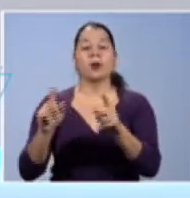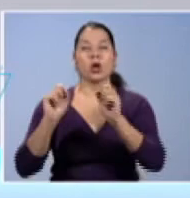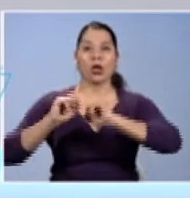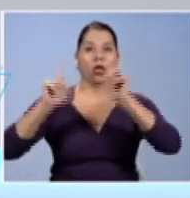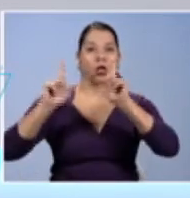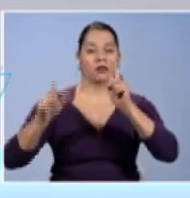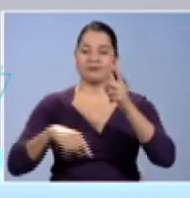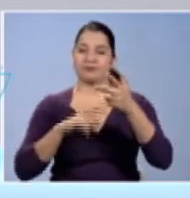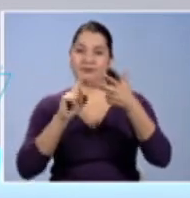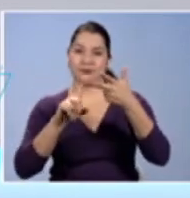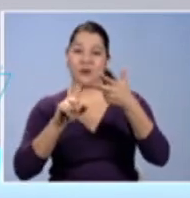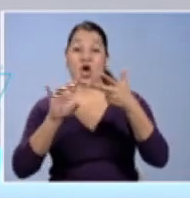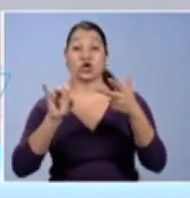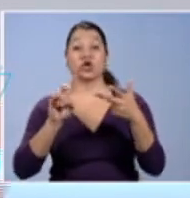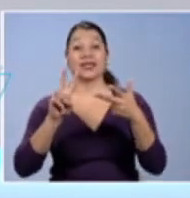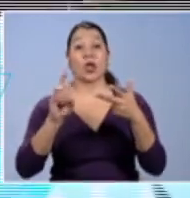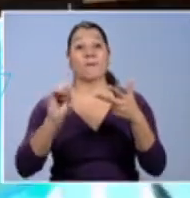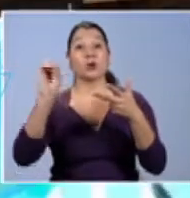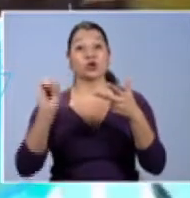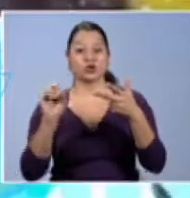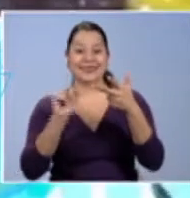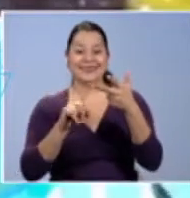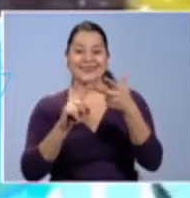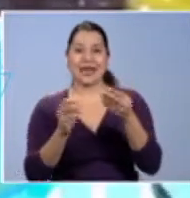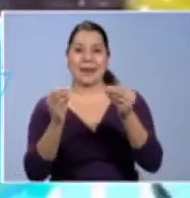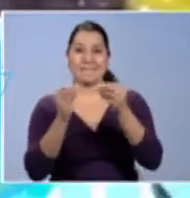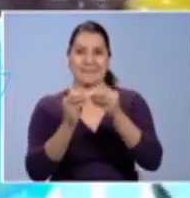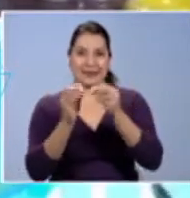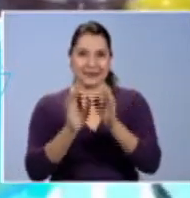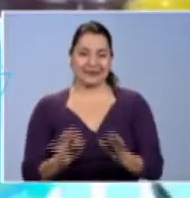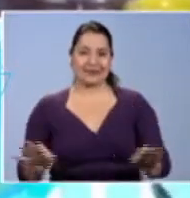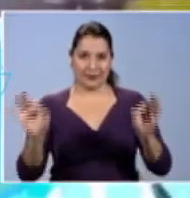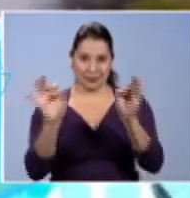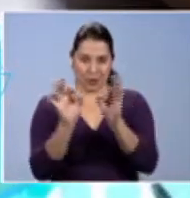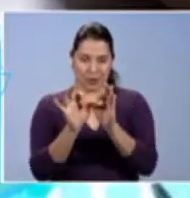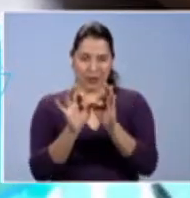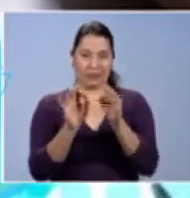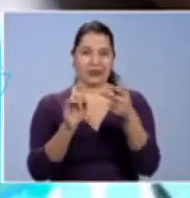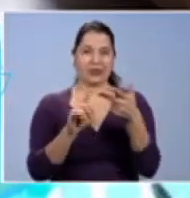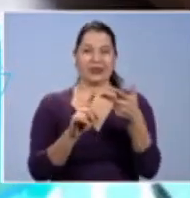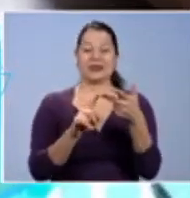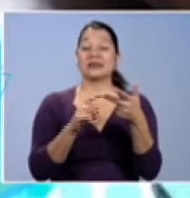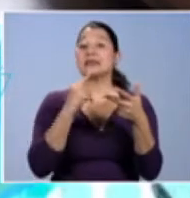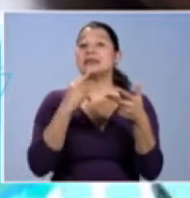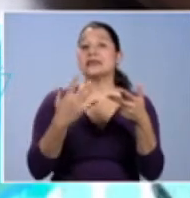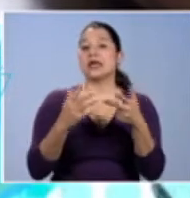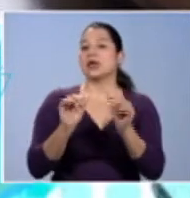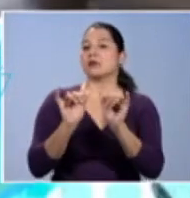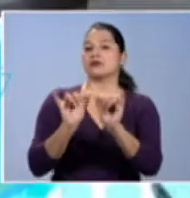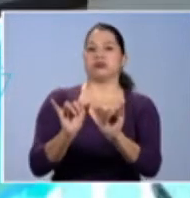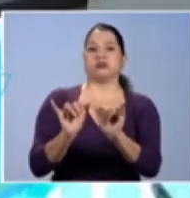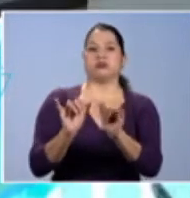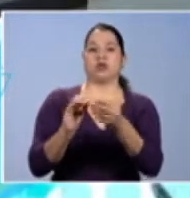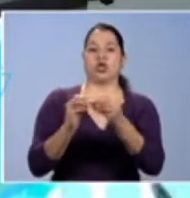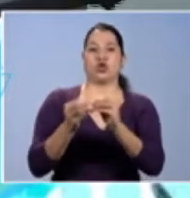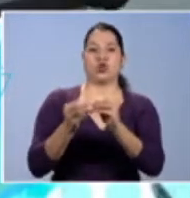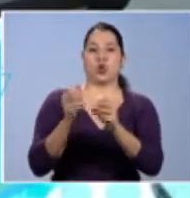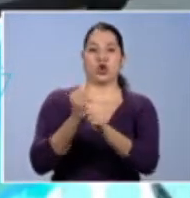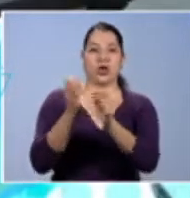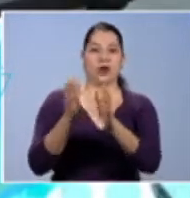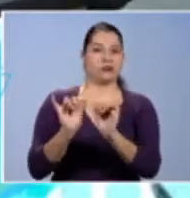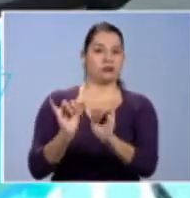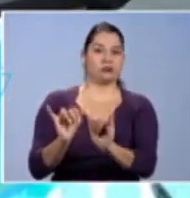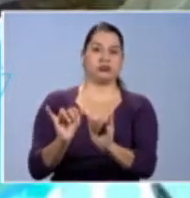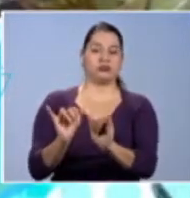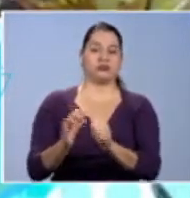un 82%, que es digamos el número macro que nos interesa, que lo mencionaba antes también, que dice que la va a mantener. Entonces esto significa que no va a haber un aumento